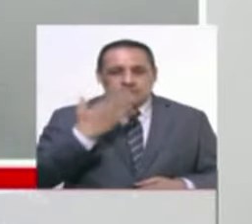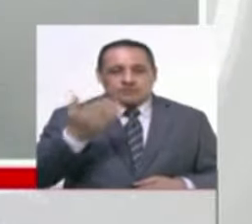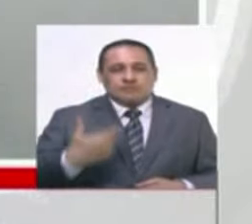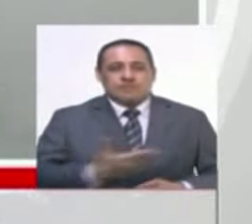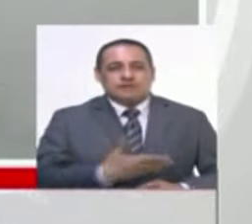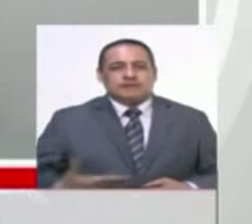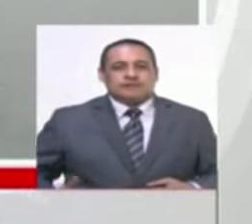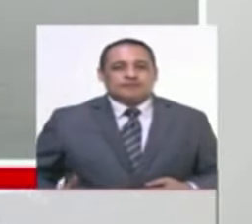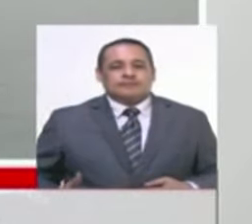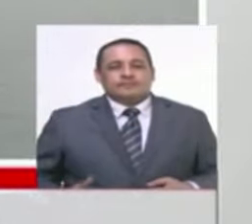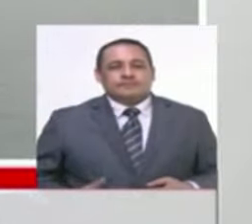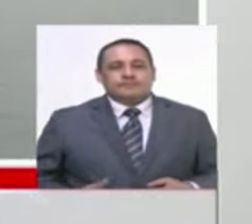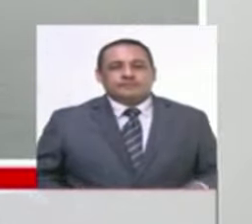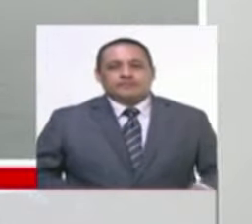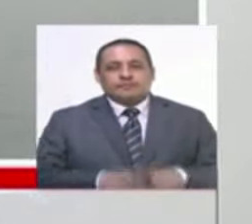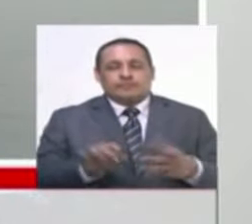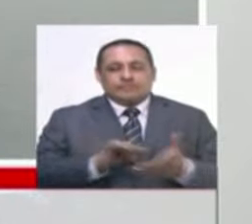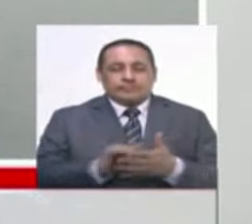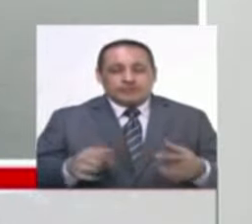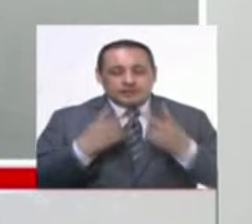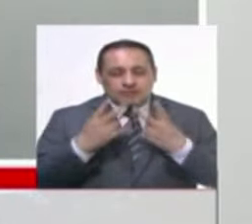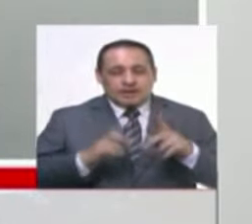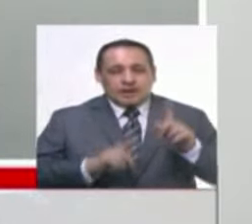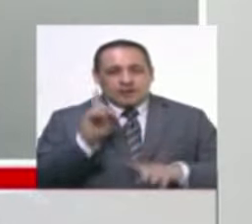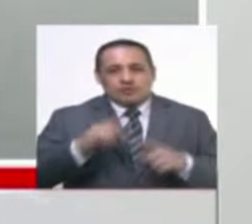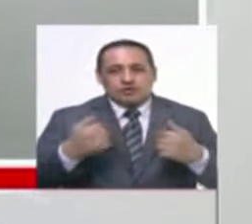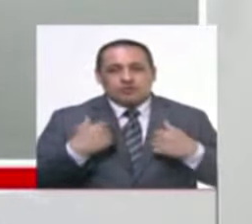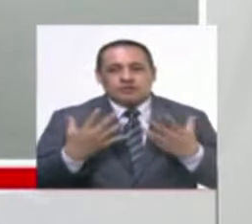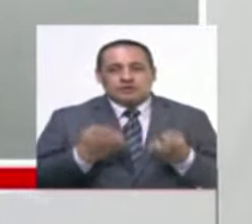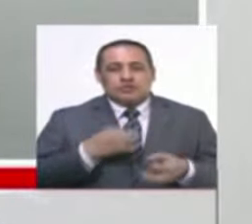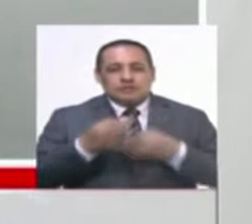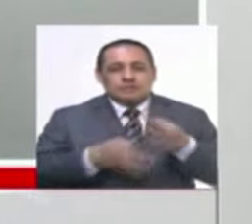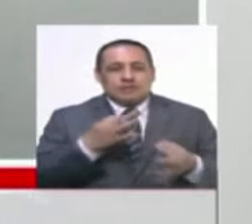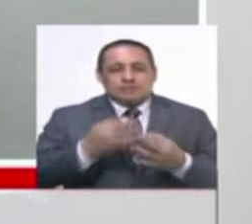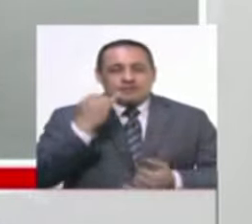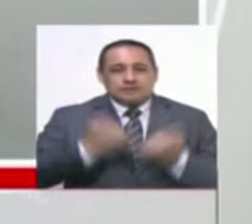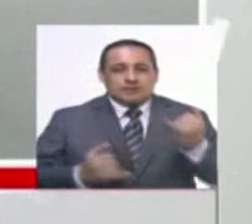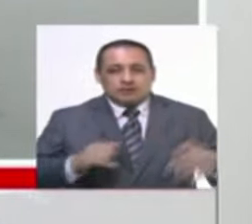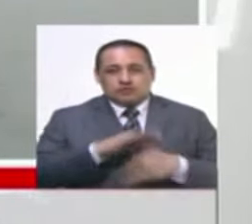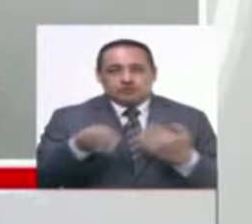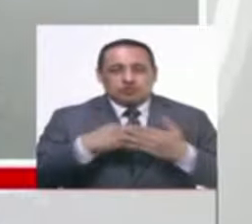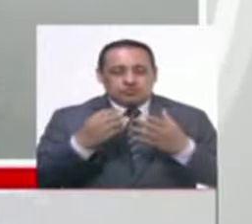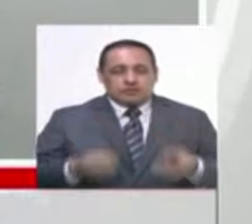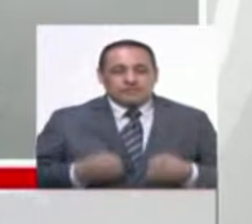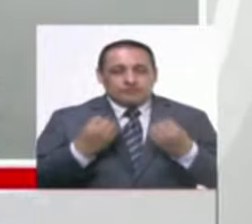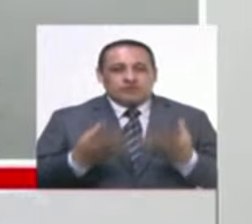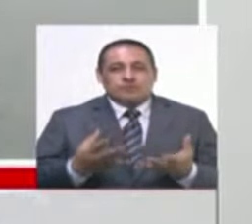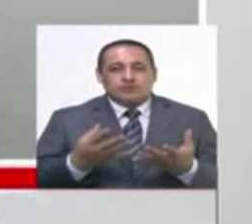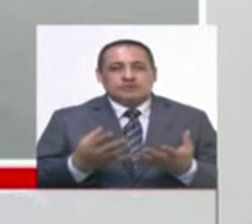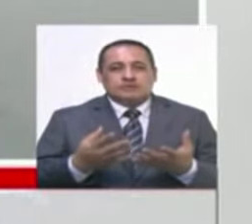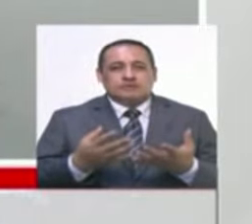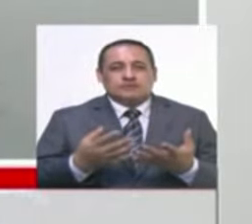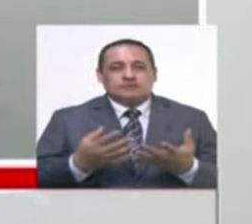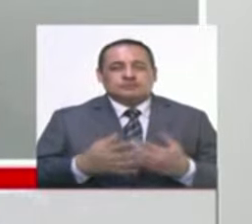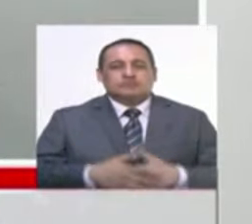presidente, hay algo más que quiero agregar para terminar esta declaración, que